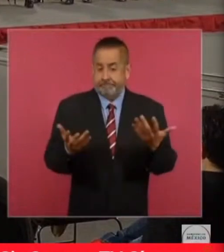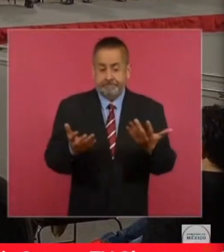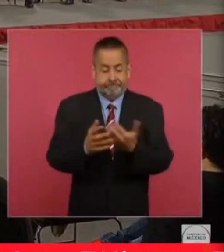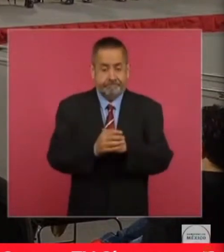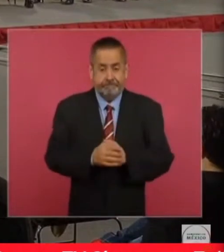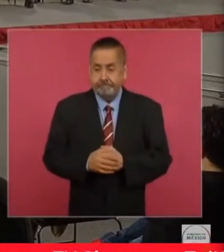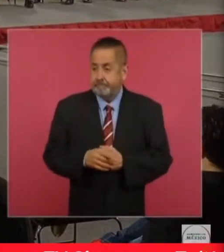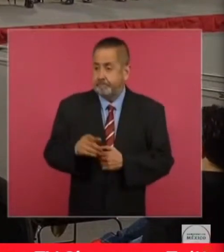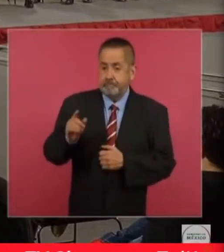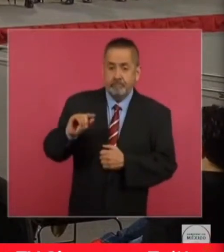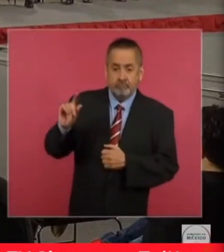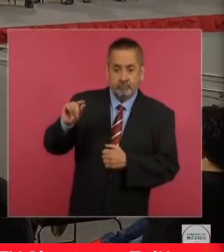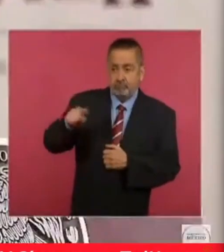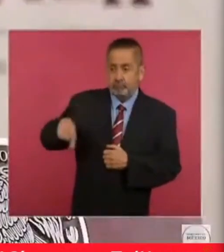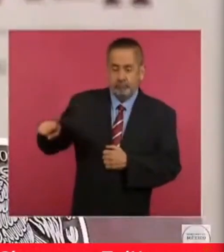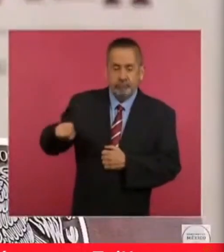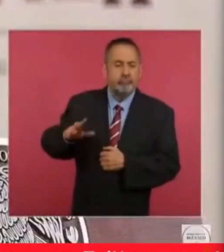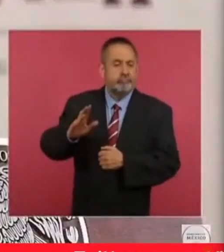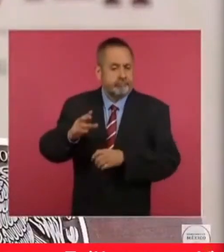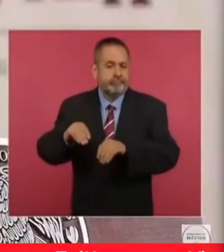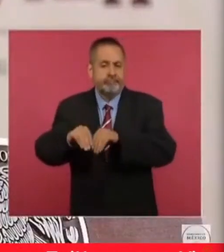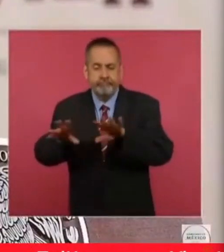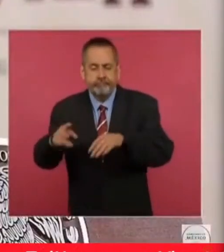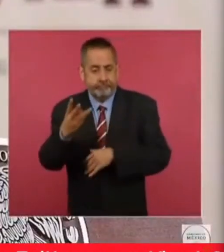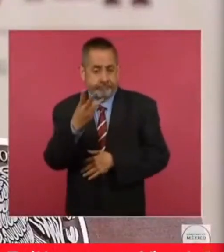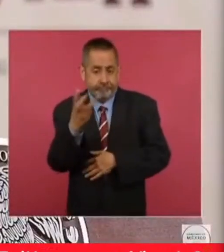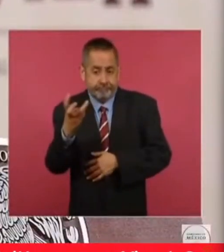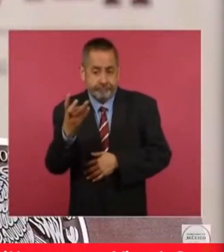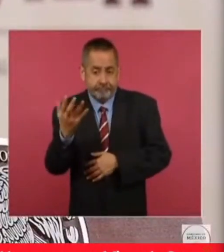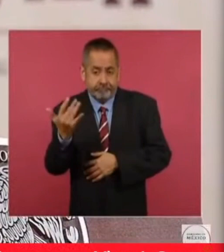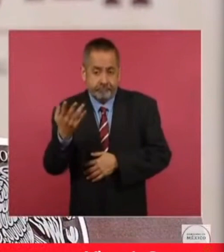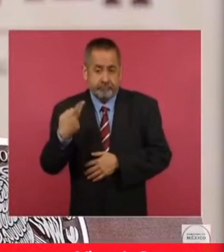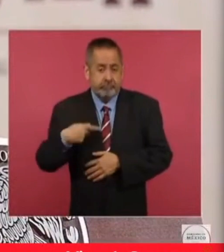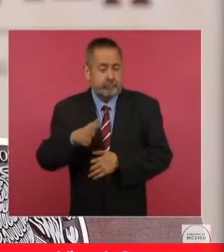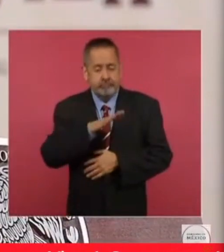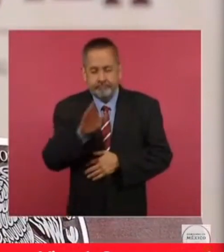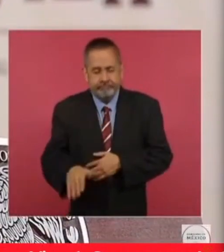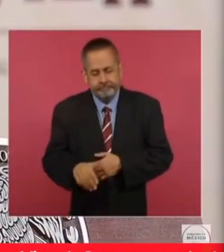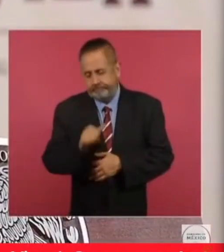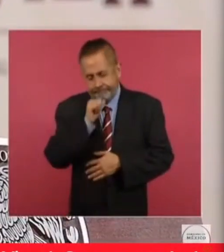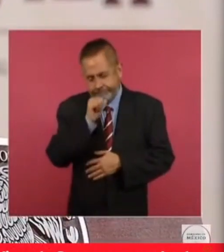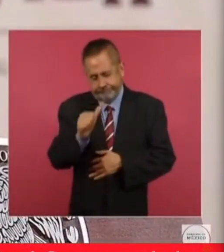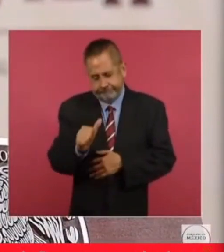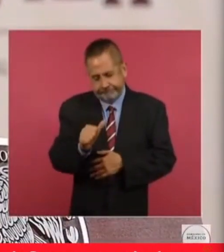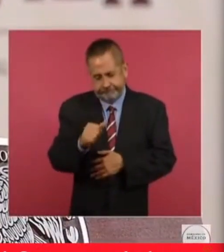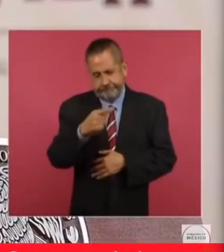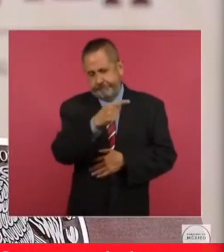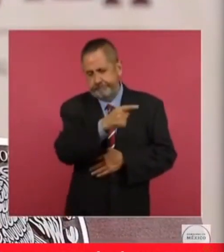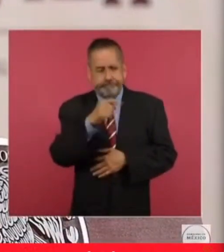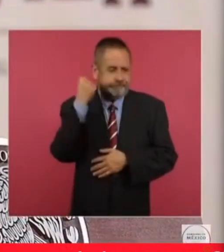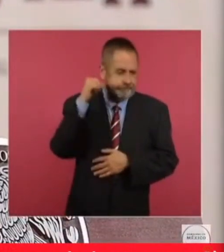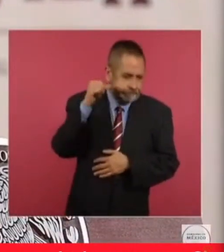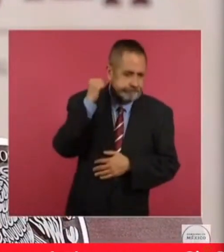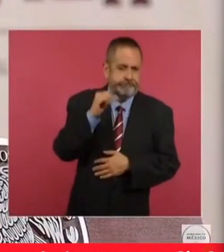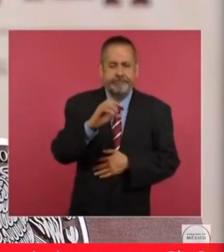por supuesto no son 350 muertos por el paso del huracán Otis en Acapulco y Coyuca de